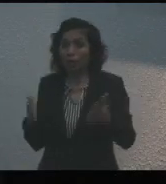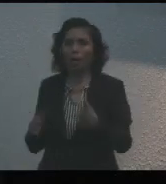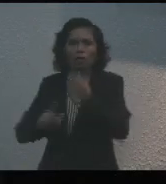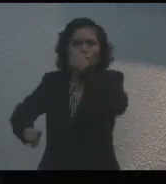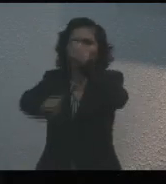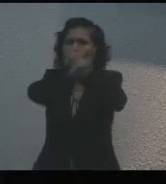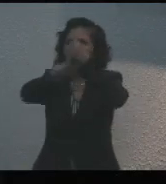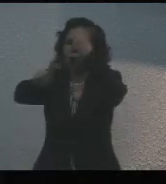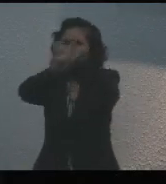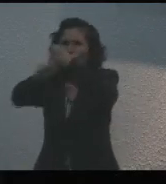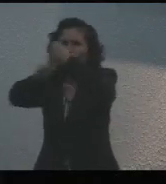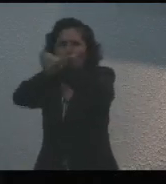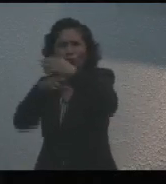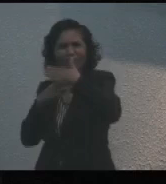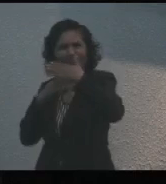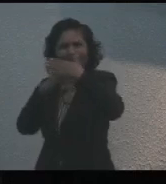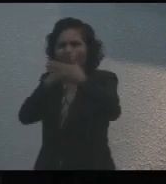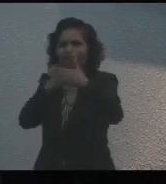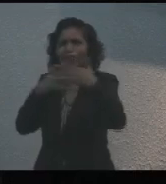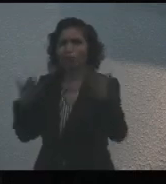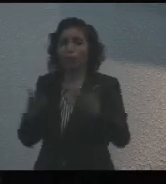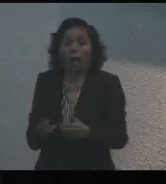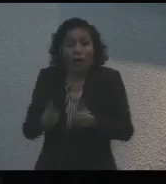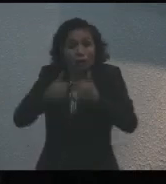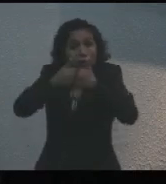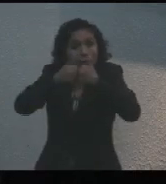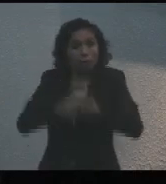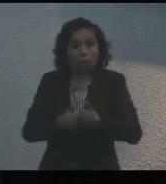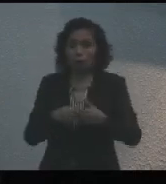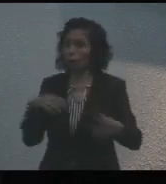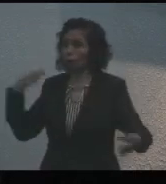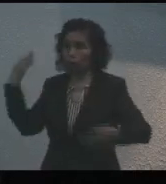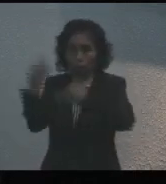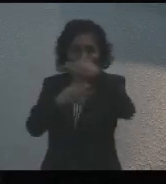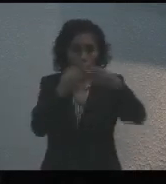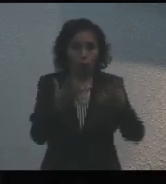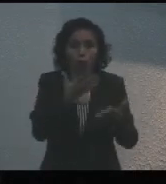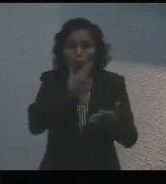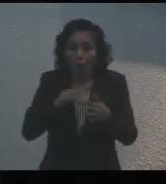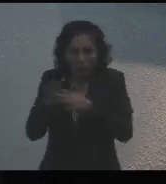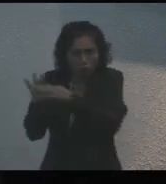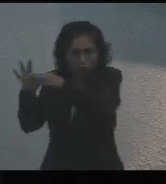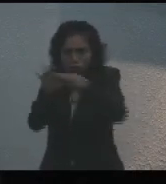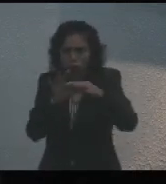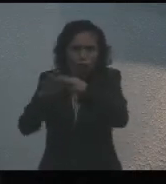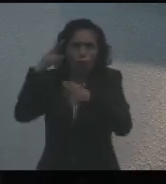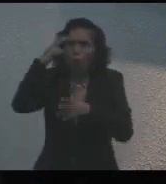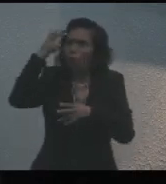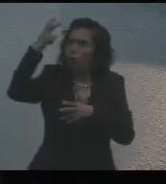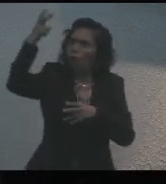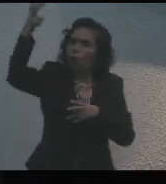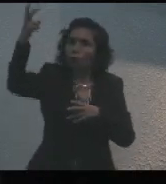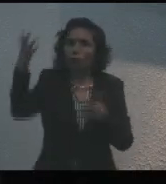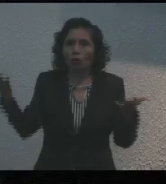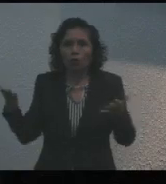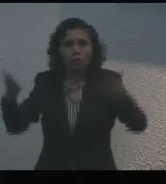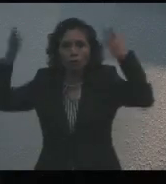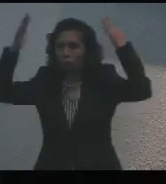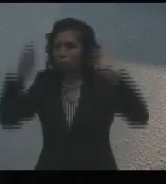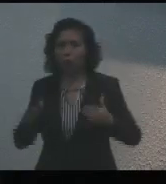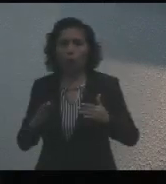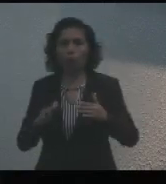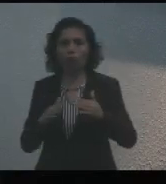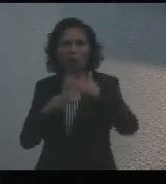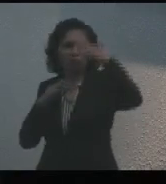vencer todo tipo de adversidades. Estamos todas y todos unidos en este sueño común y no vamos a dejar que